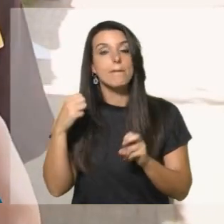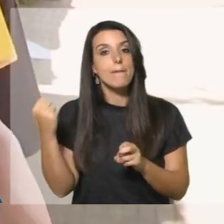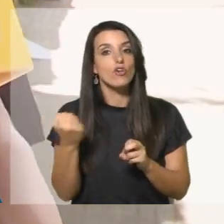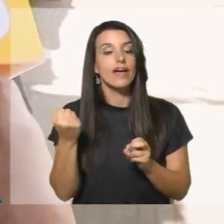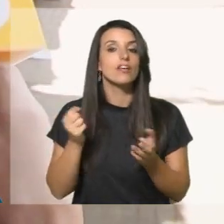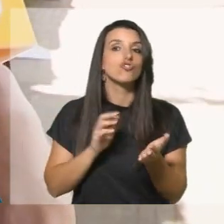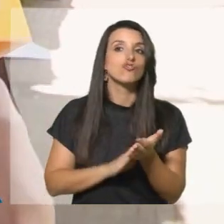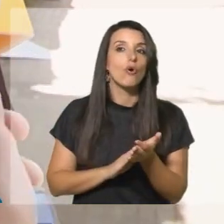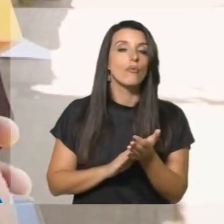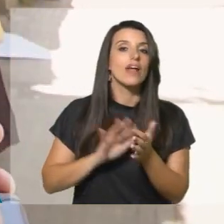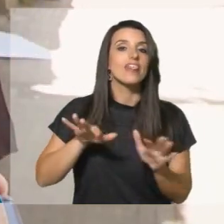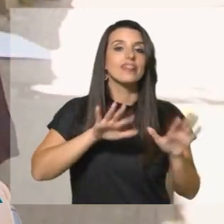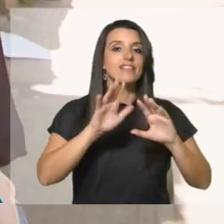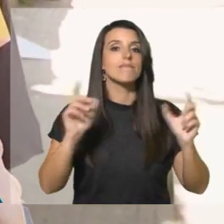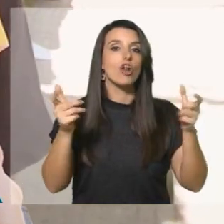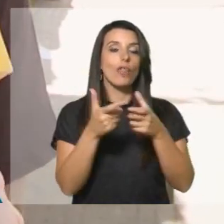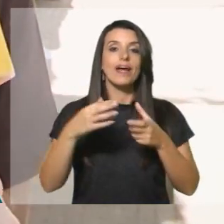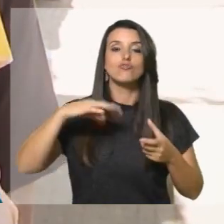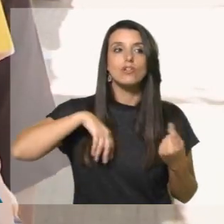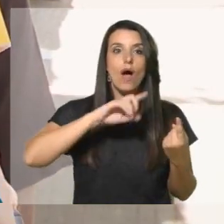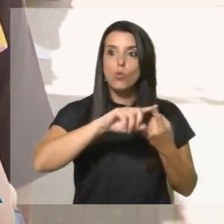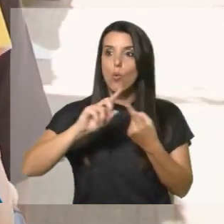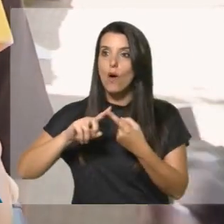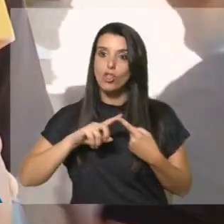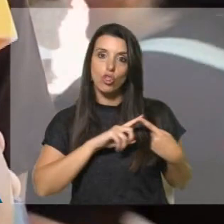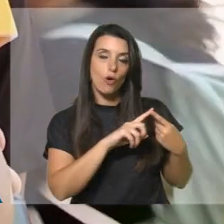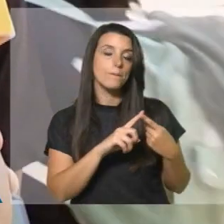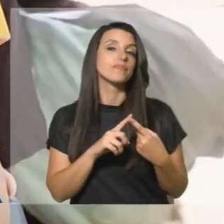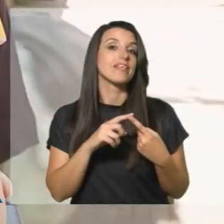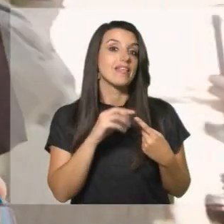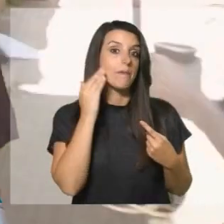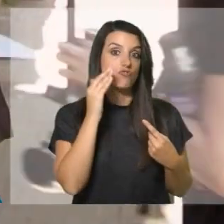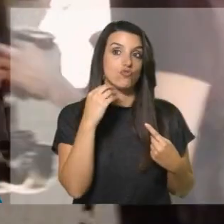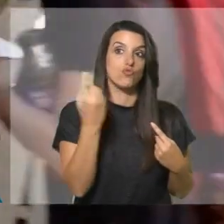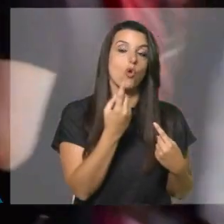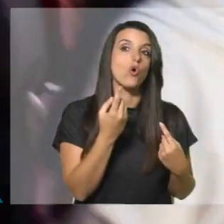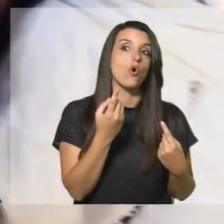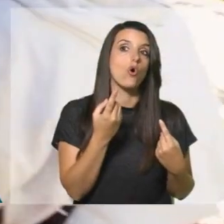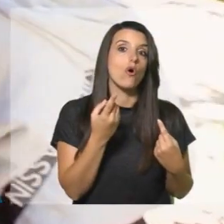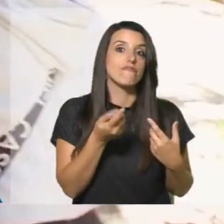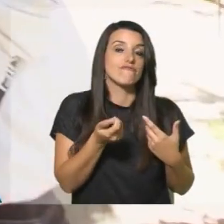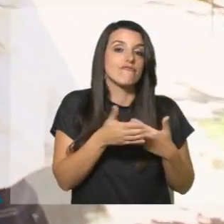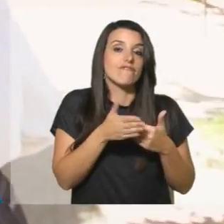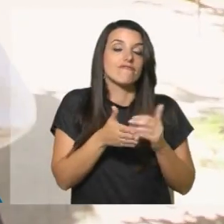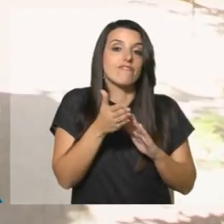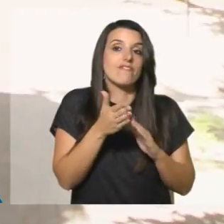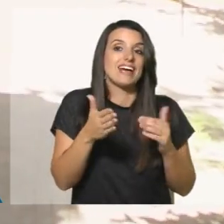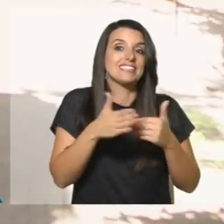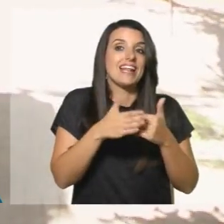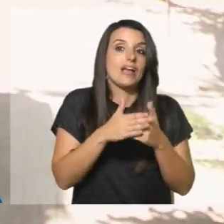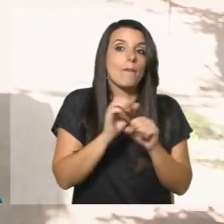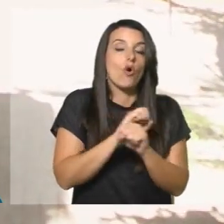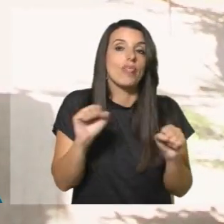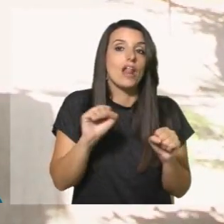que ver con la décima ronda de Consejo de Salario, la negociación colectiva, donde estamos cerca de poder